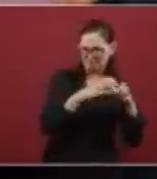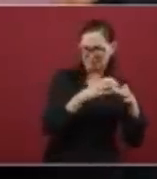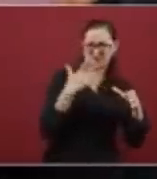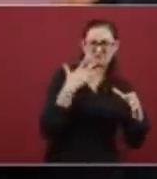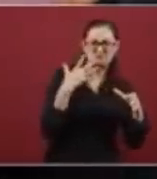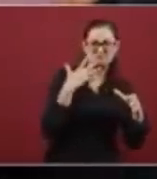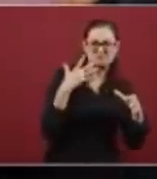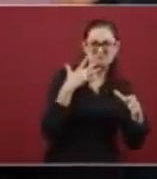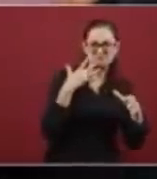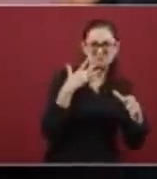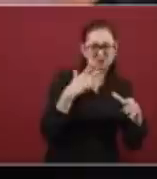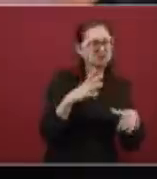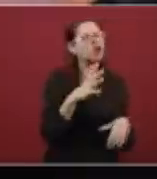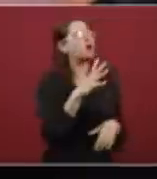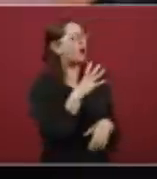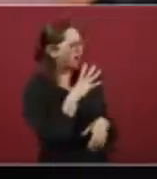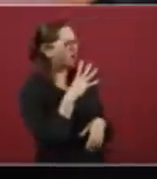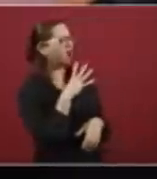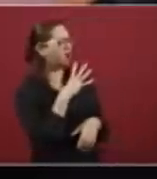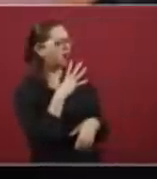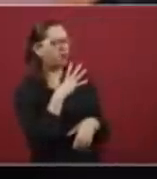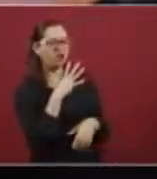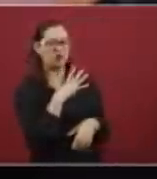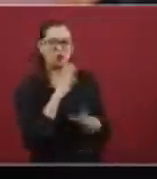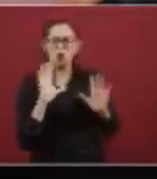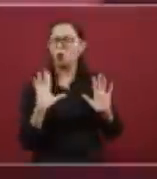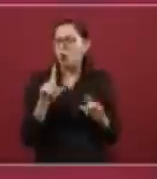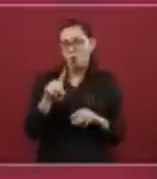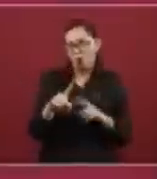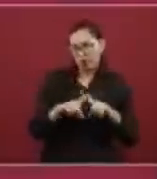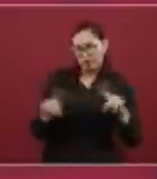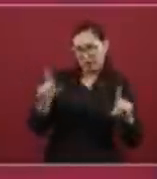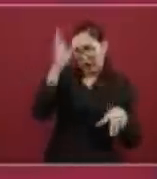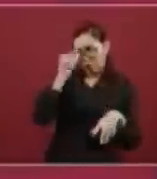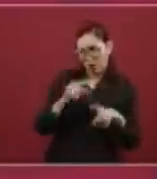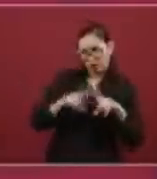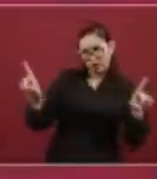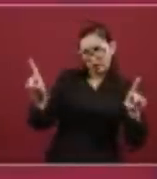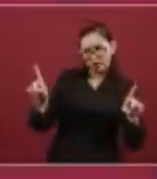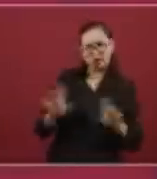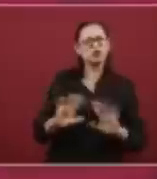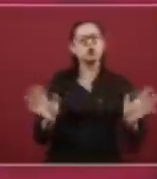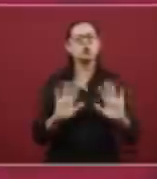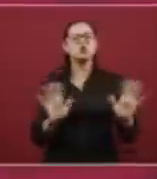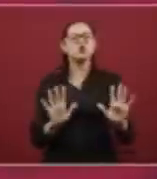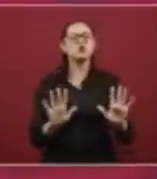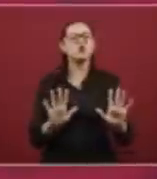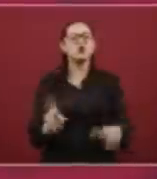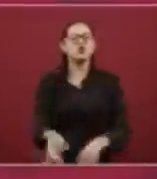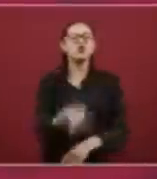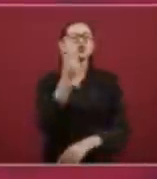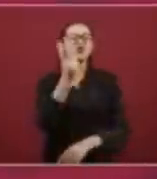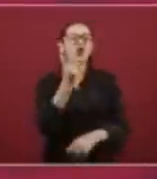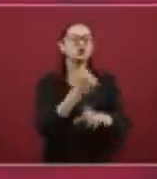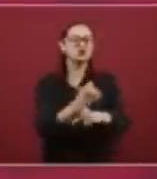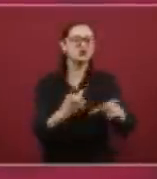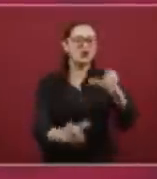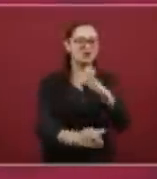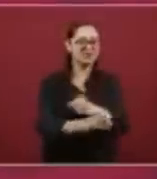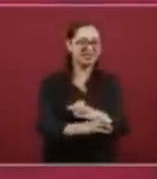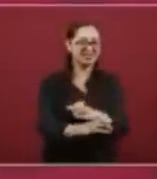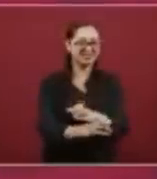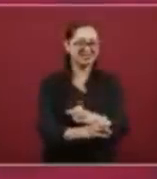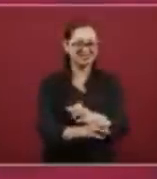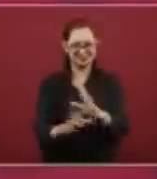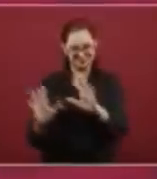fifí? Existe. ¿O será que nada más no está de acuerdo? No. Hay las dos cosas. Pero además, si es